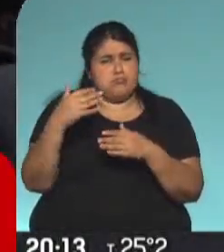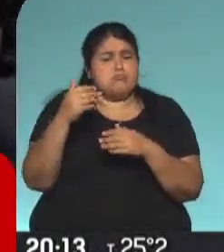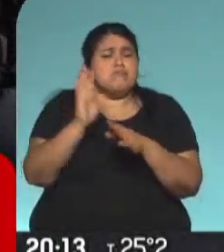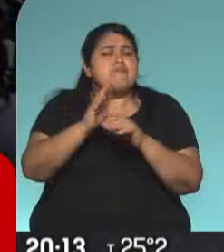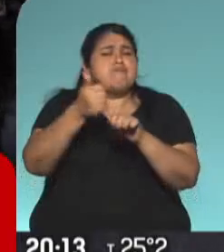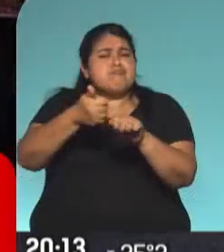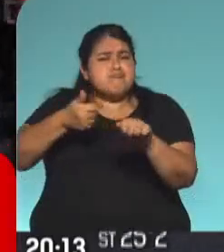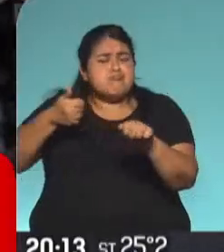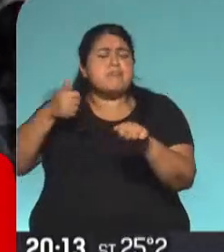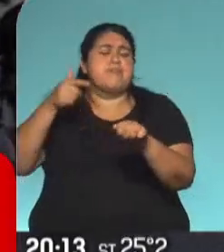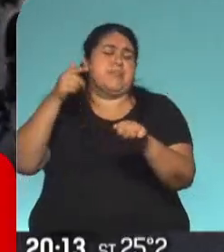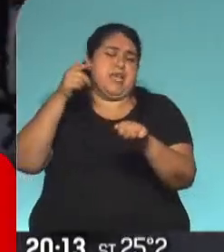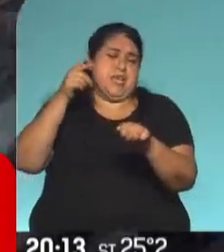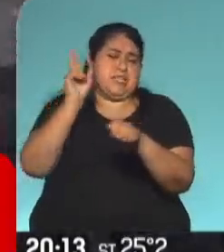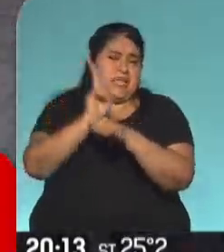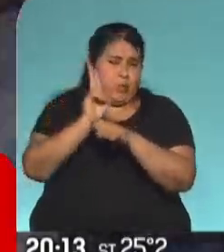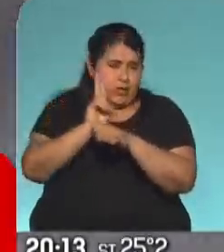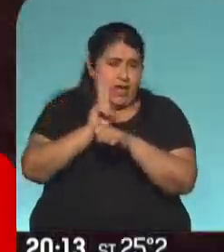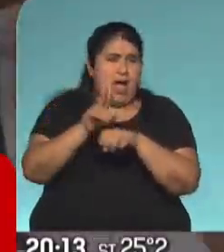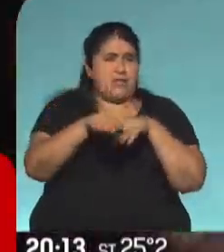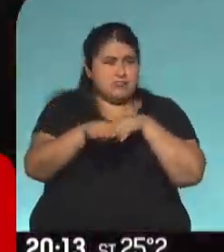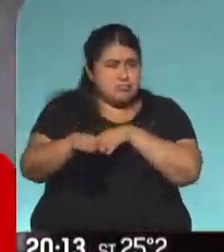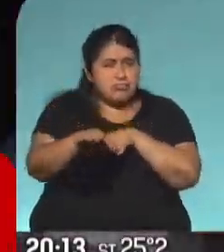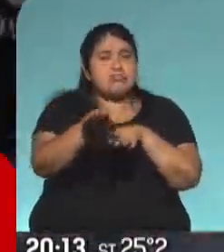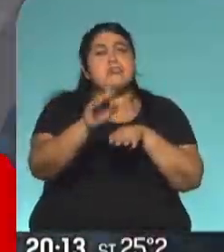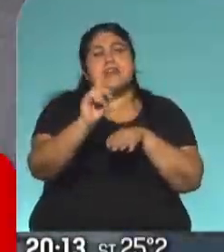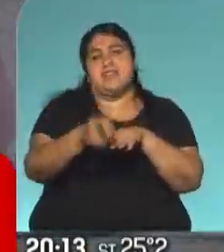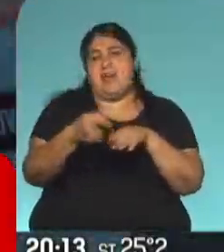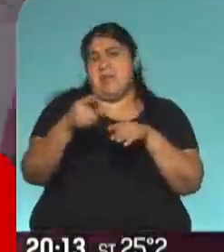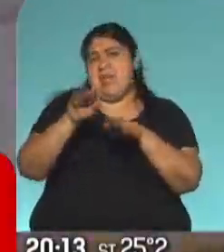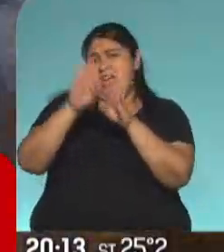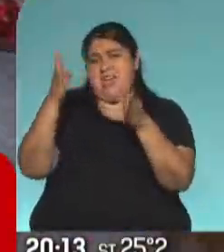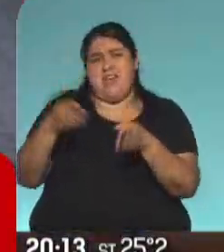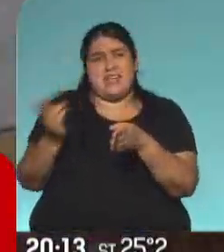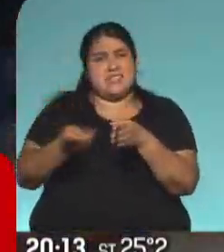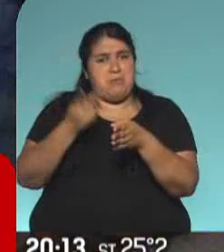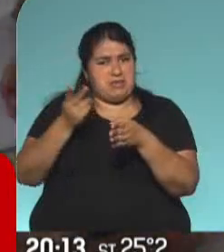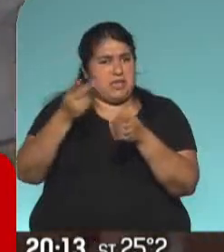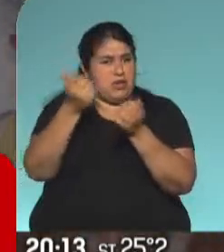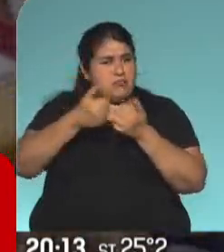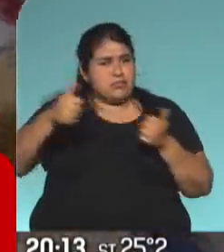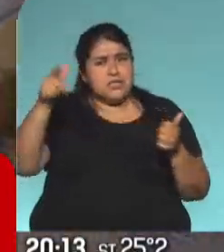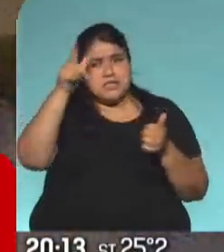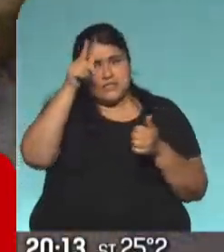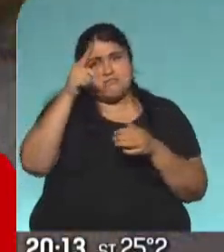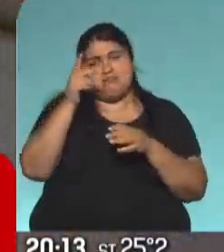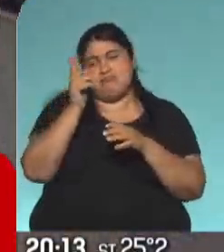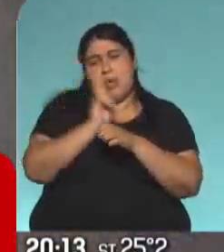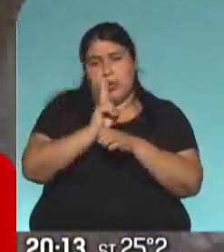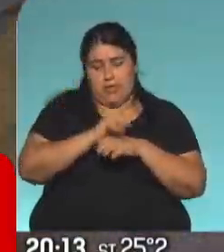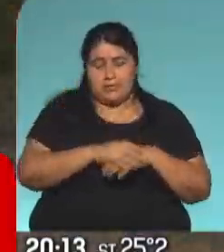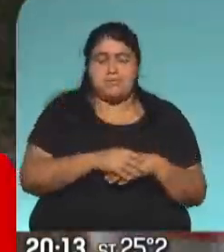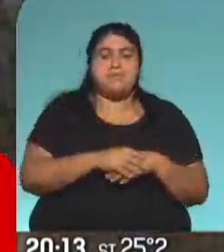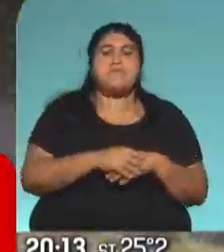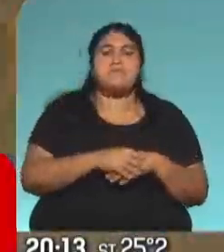Fuerte custodia de seguridad, tanto en el traslado como también allí en el cementerio, Ariel. Ya había pasado esa ceremonia que